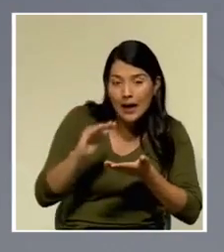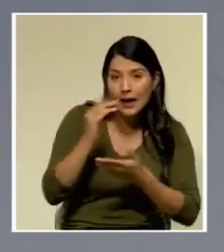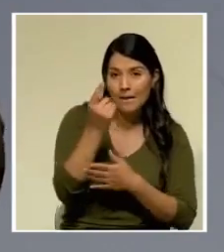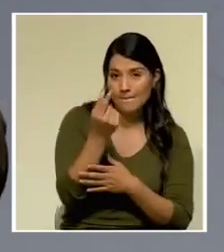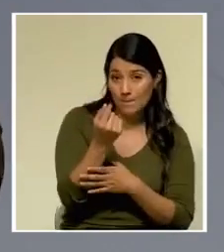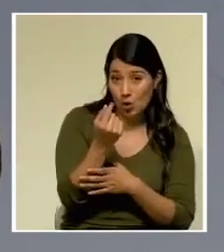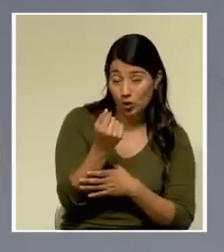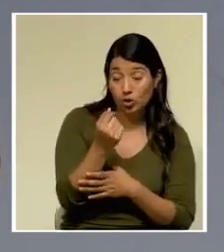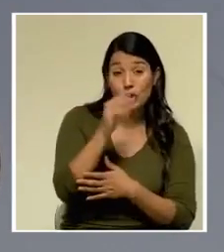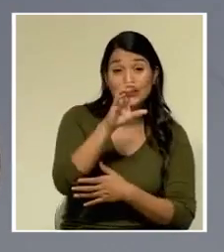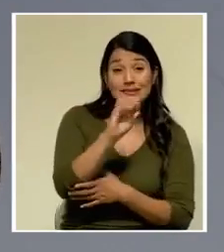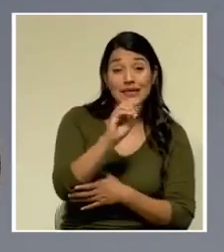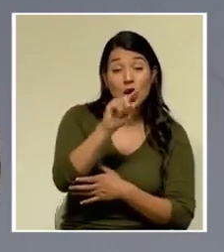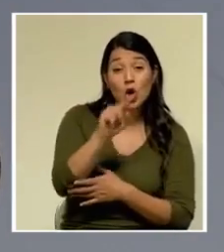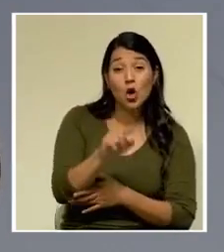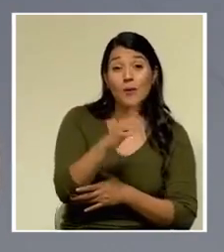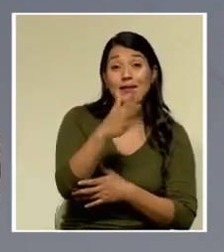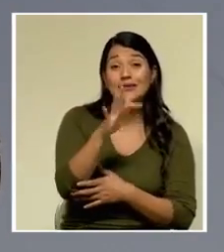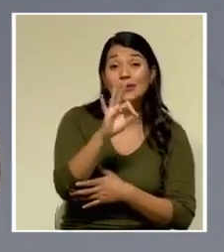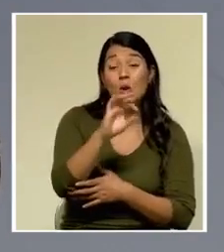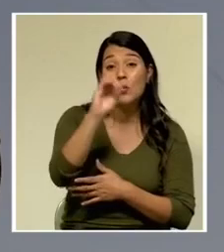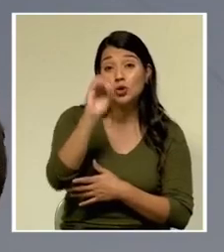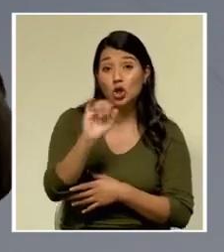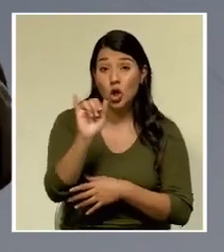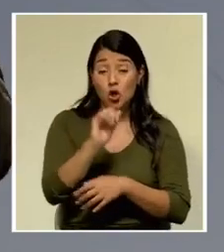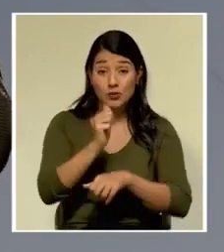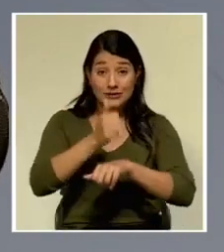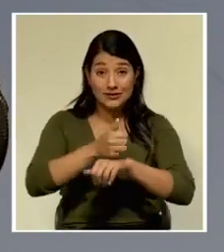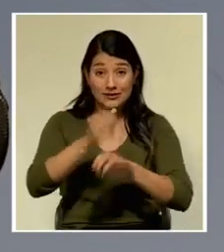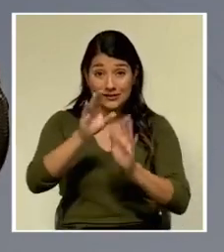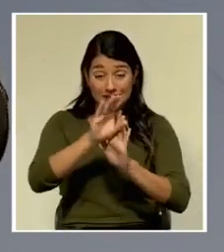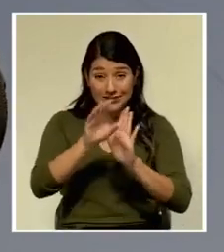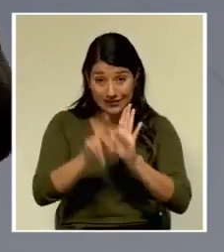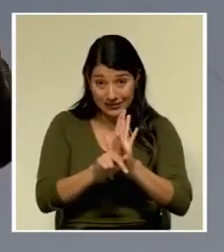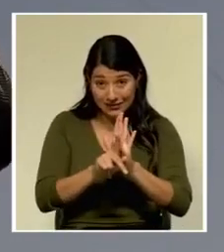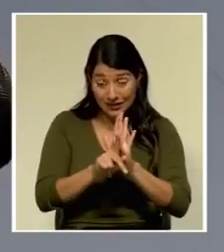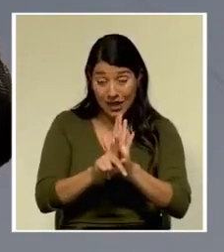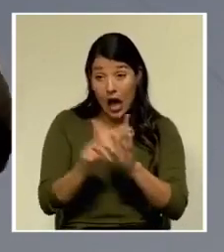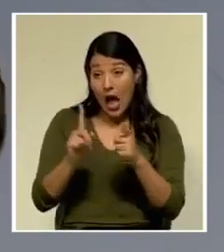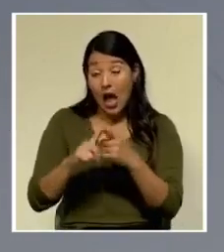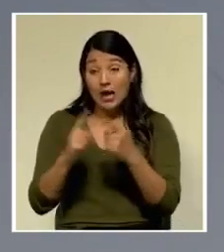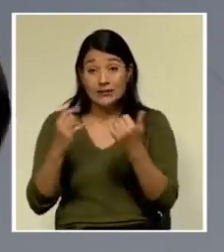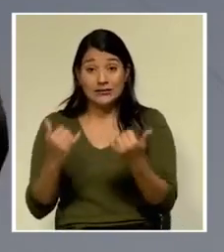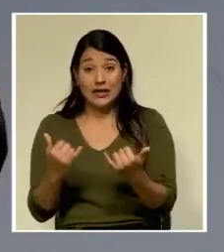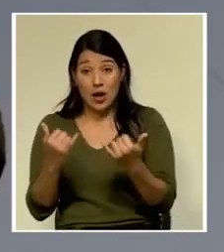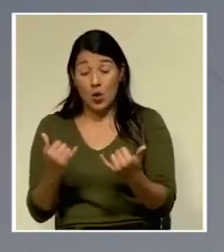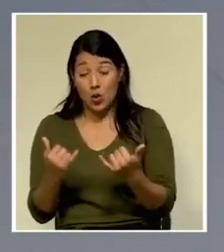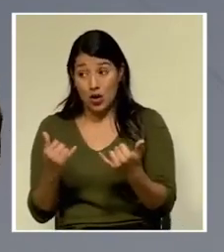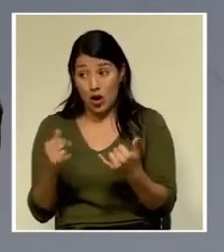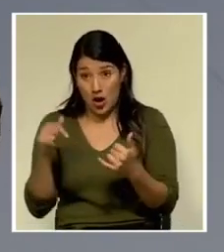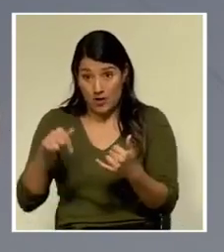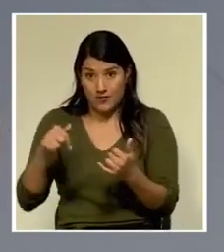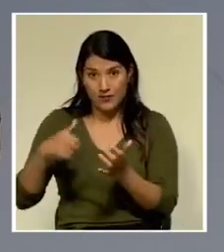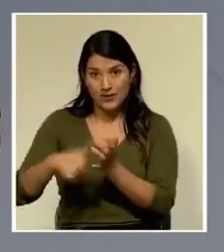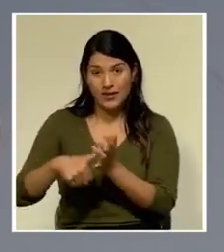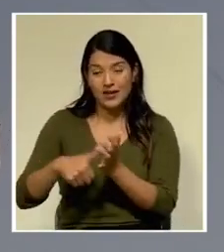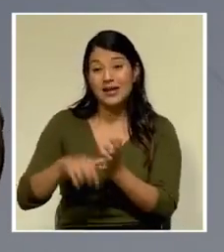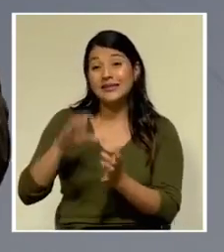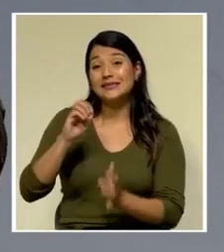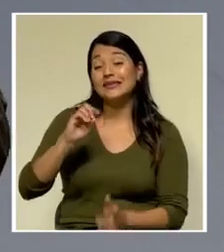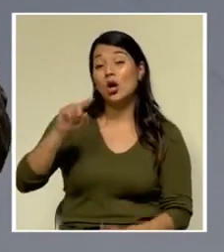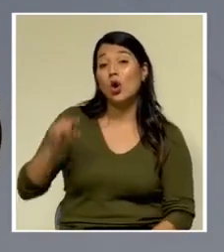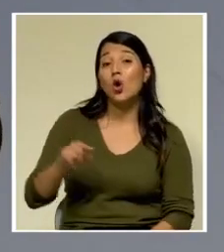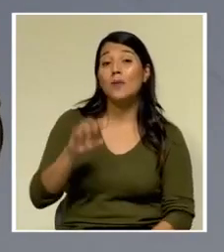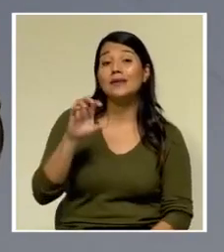del 0.19% que establece la Constitución hasta hoy, o para estas elecciones, el